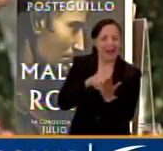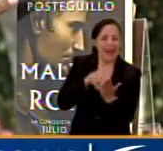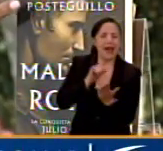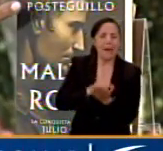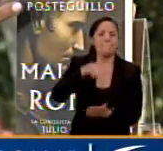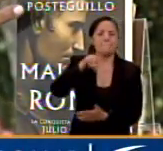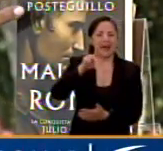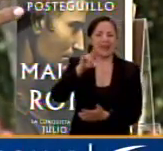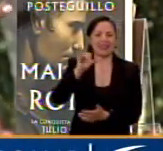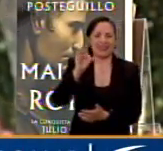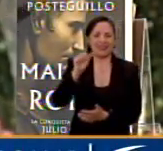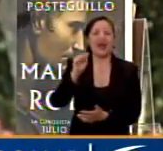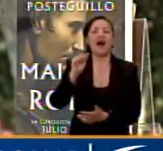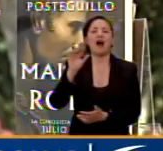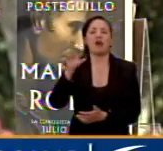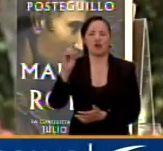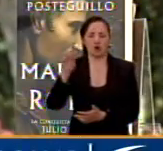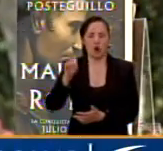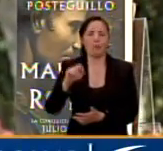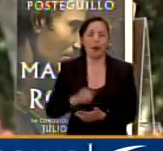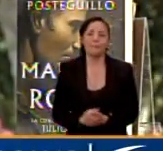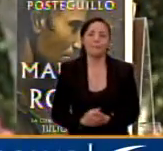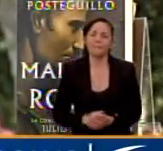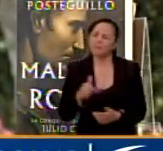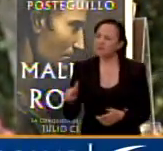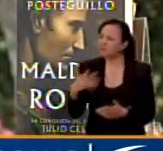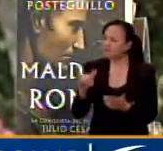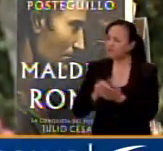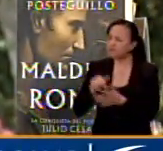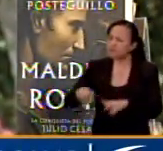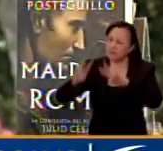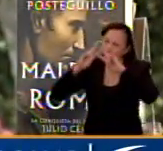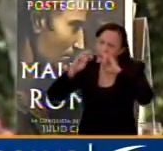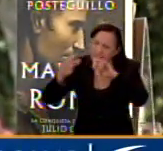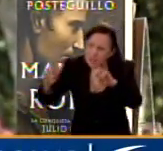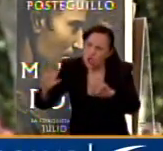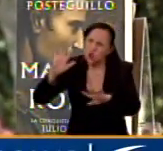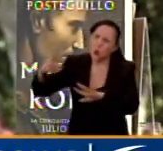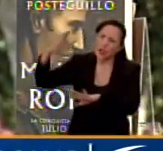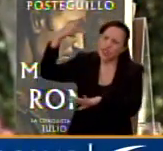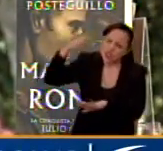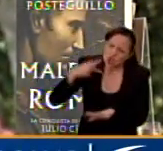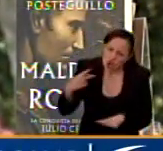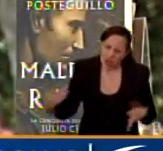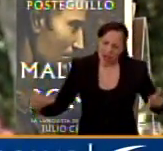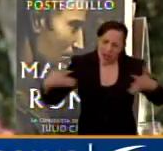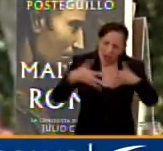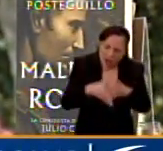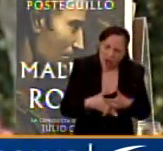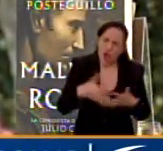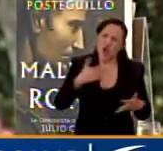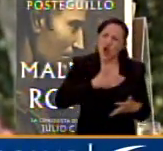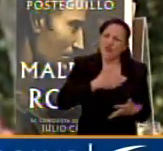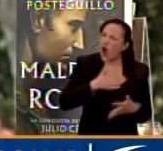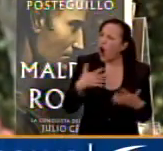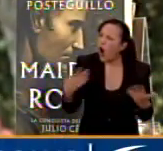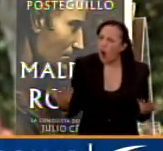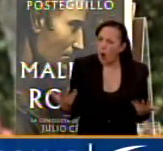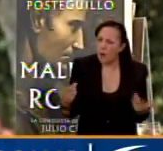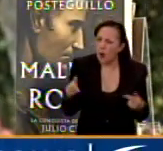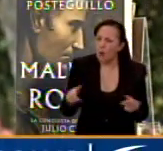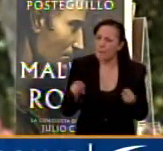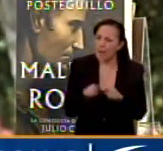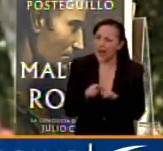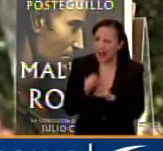aquí de investigación histórica y de novela? ¿Cómo se mezclan perfectamente esas dos para, sí, mantener esa fidelidad